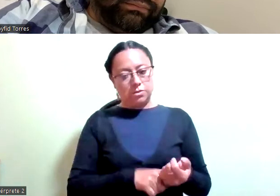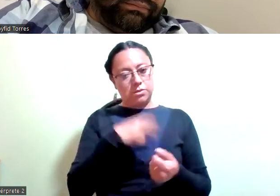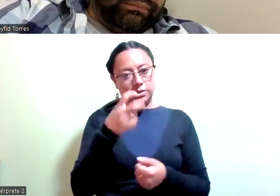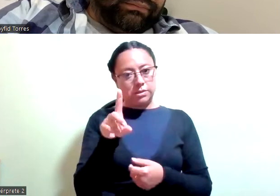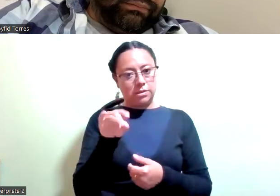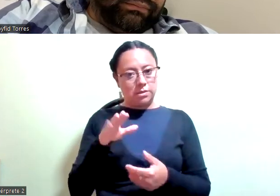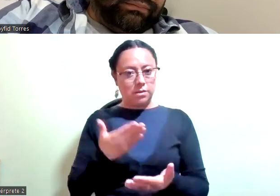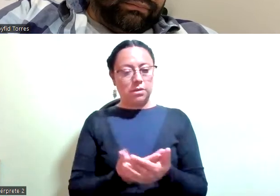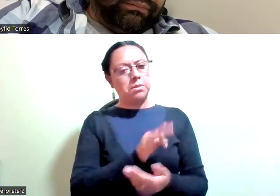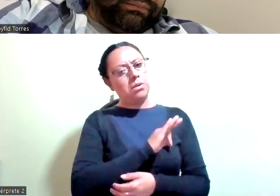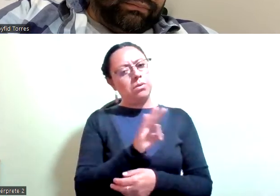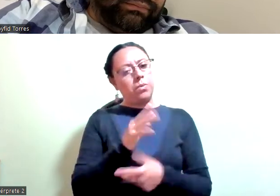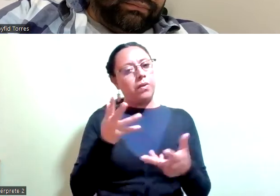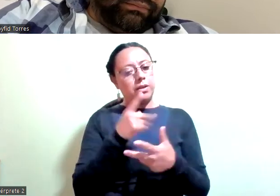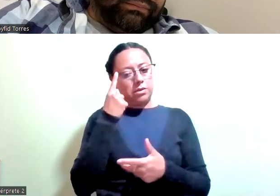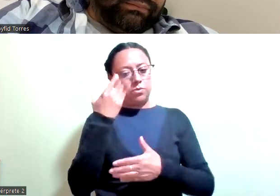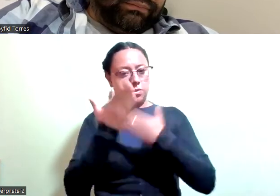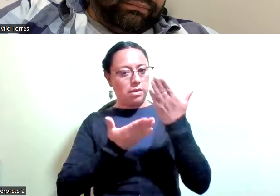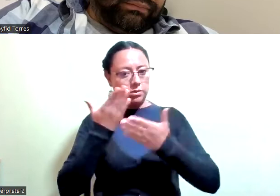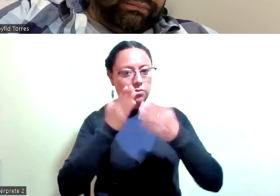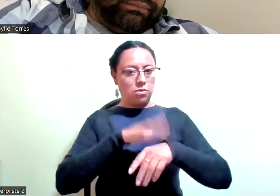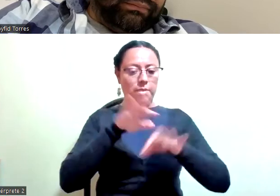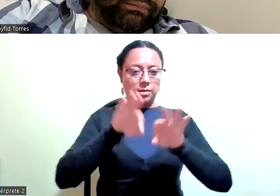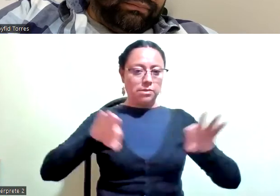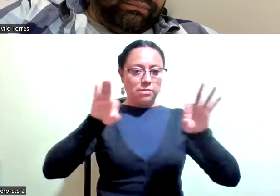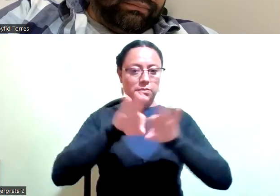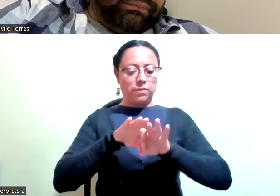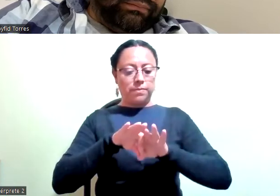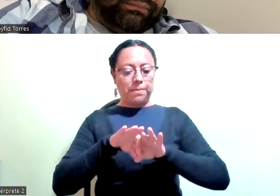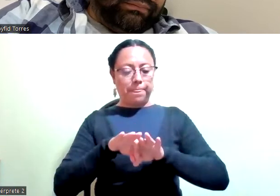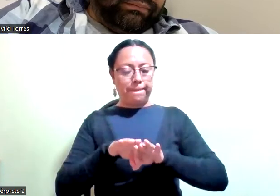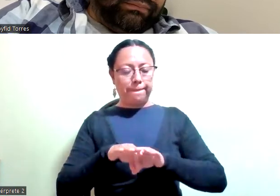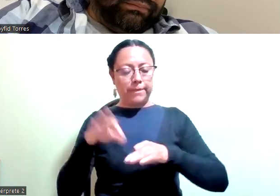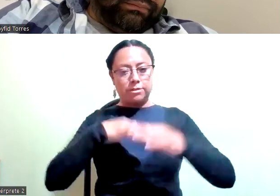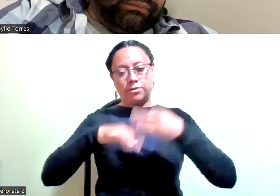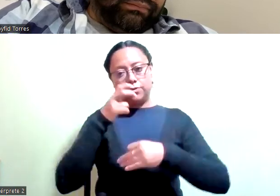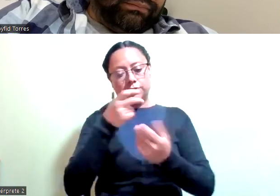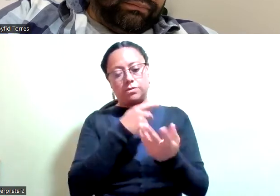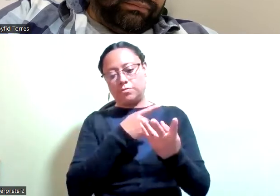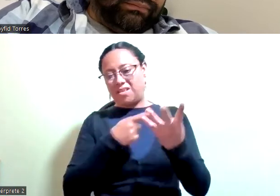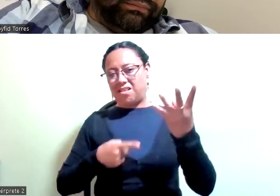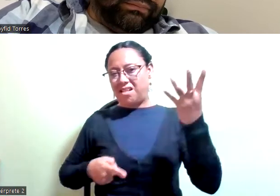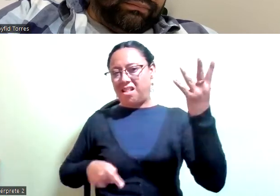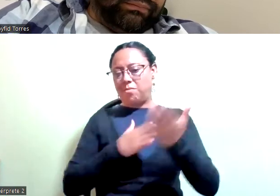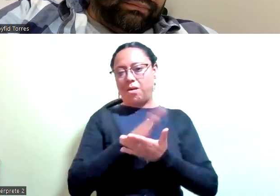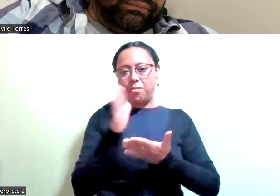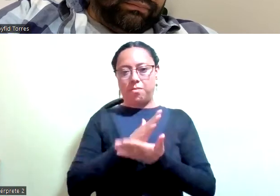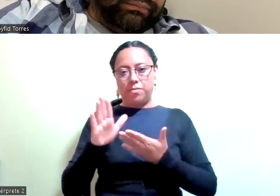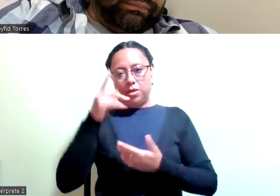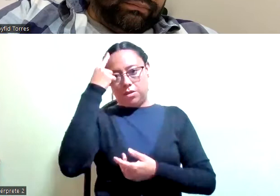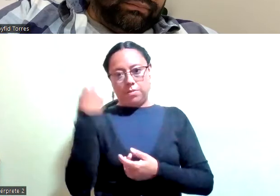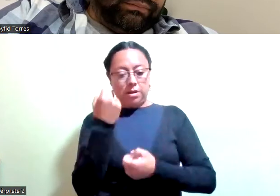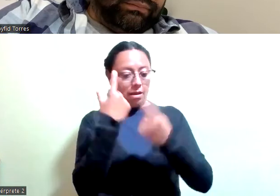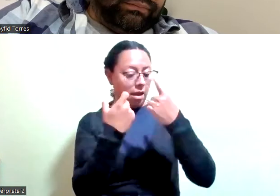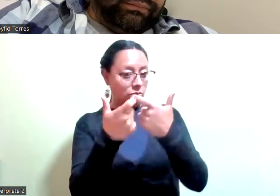daría como para hacer un análisis mayor de lo que se está excluyendo para no dejar fuera pues a ningún grupo